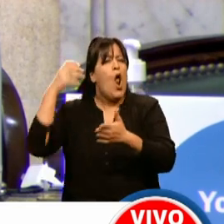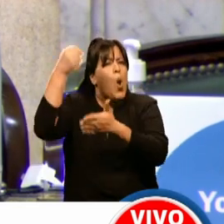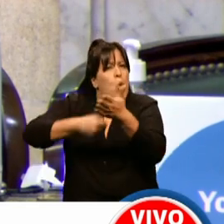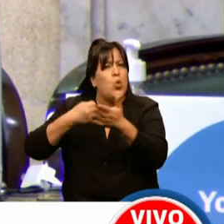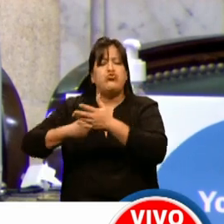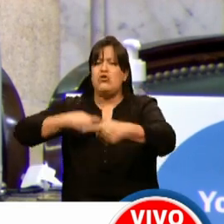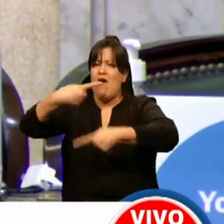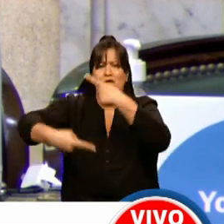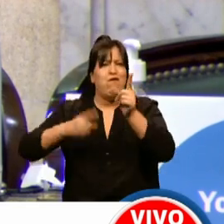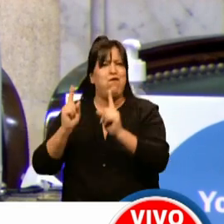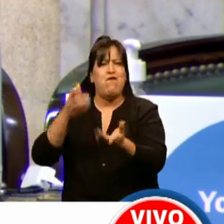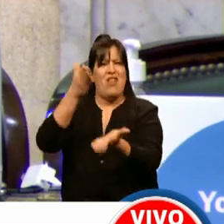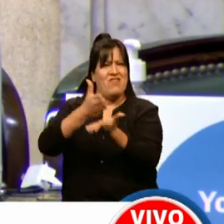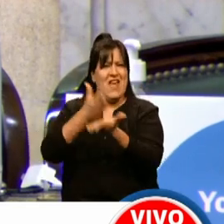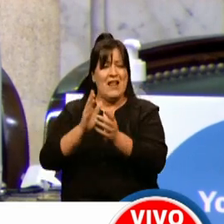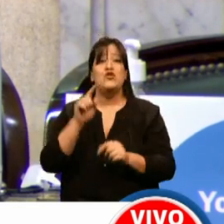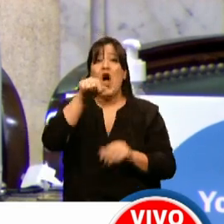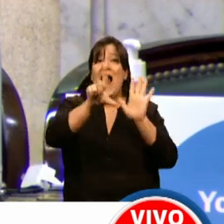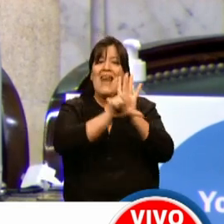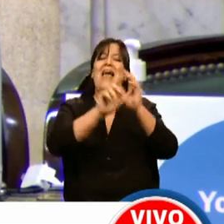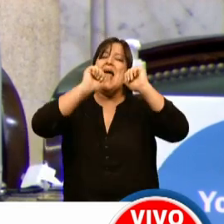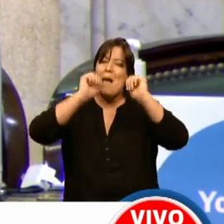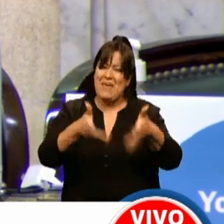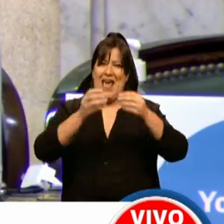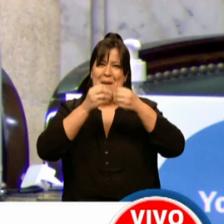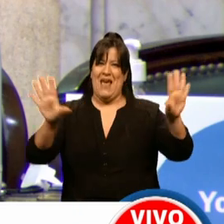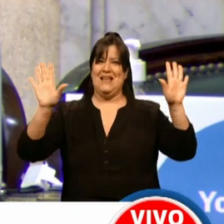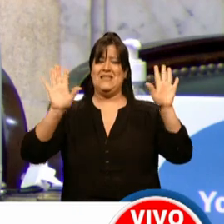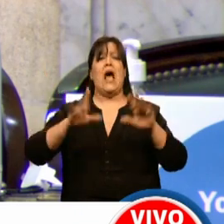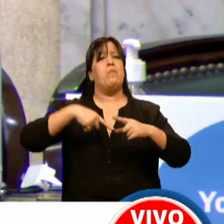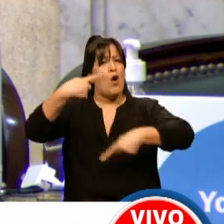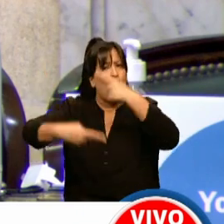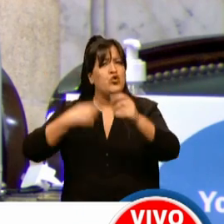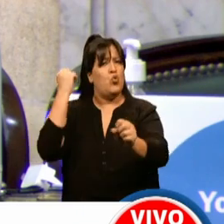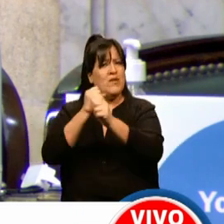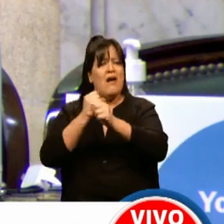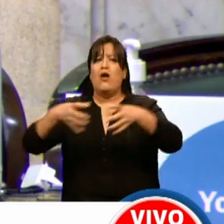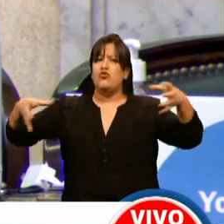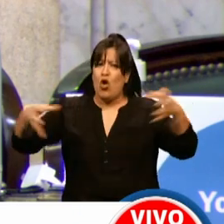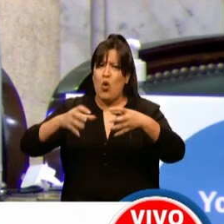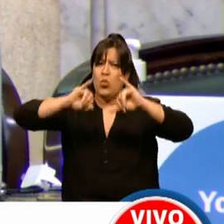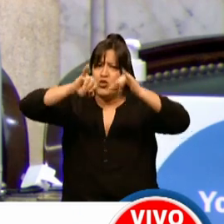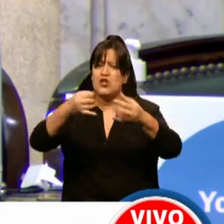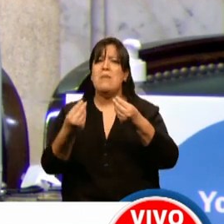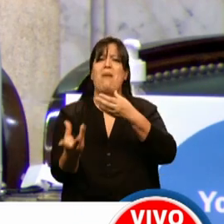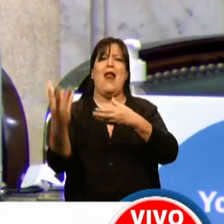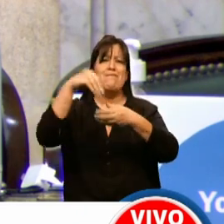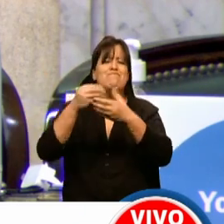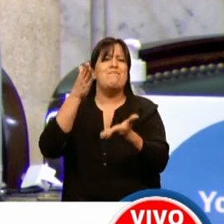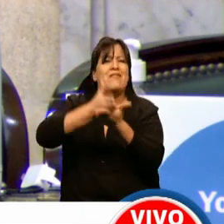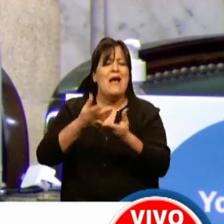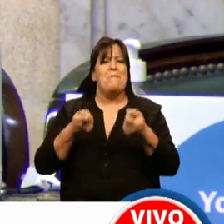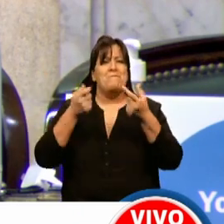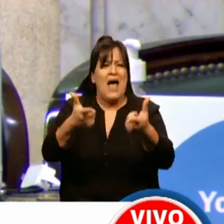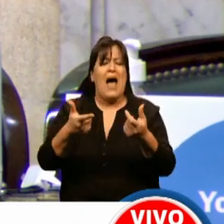que están pidiendo esta ley es el inicio te veremos vamos a seguir trabajando en conjunto para incorporar más derechos